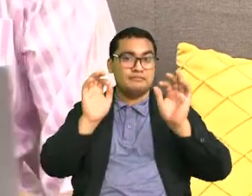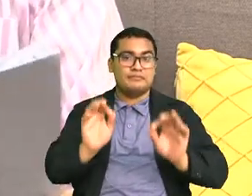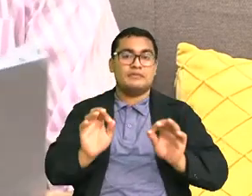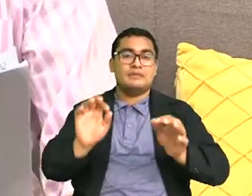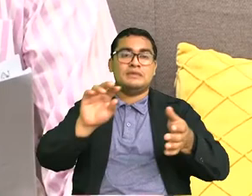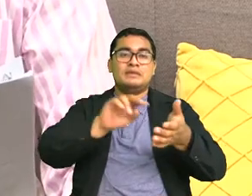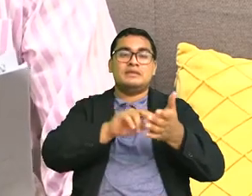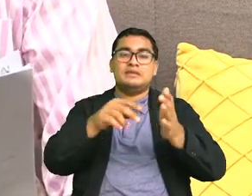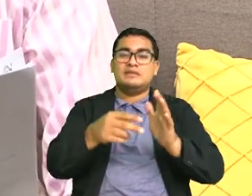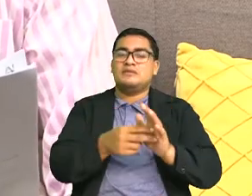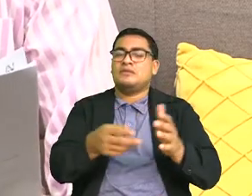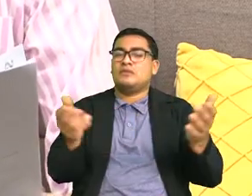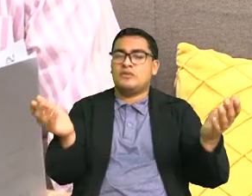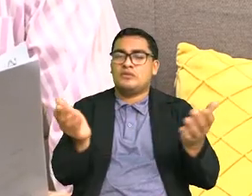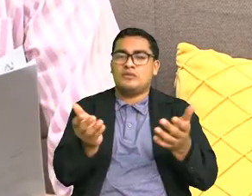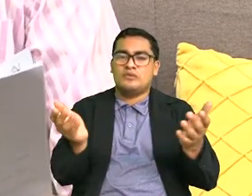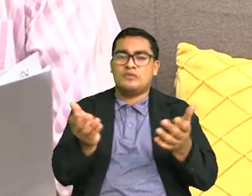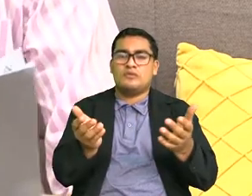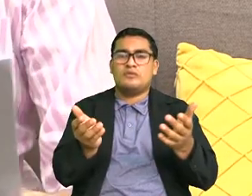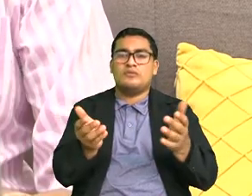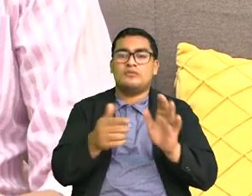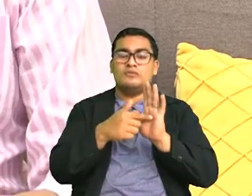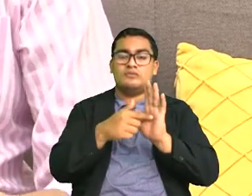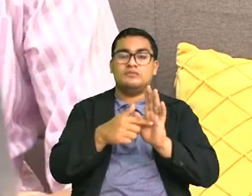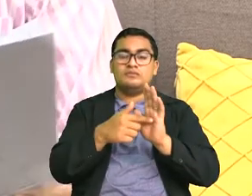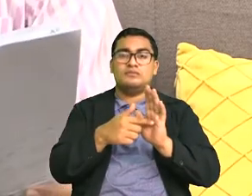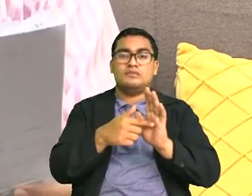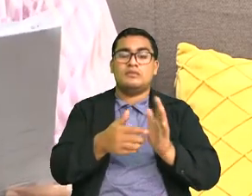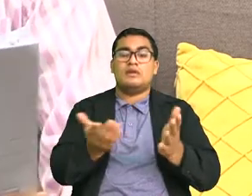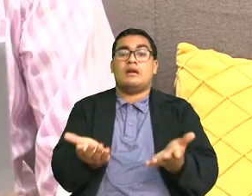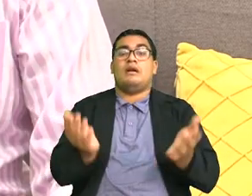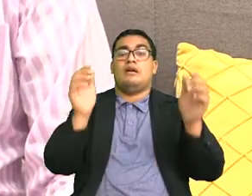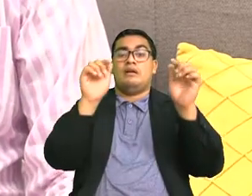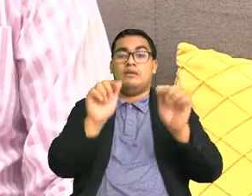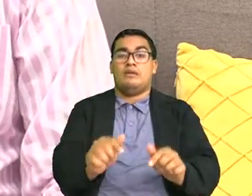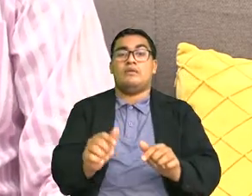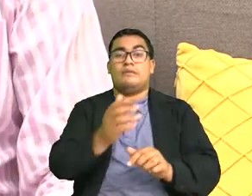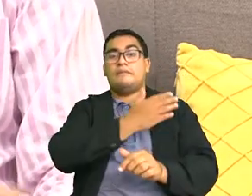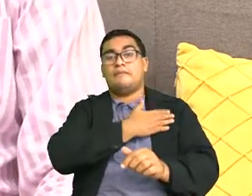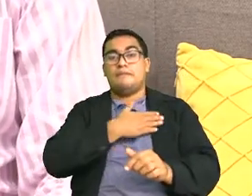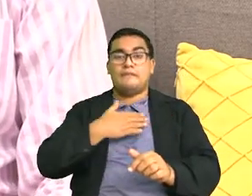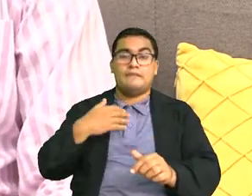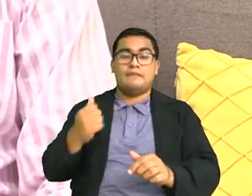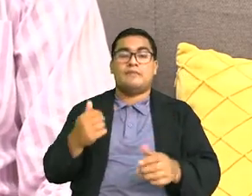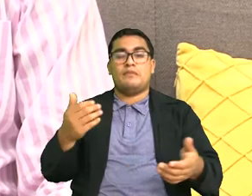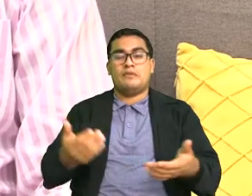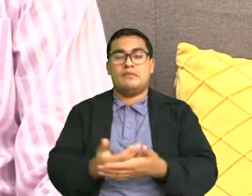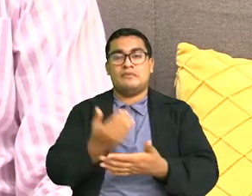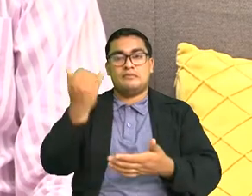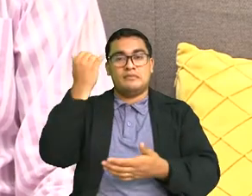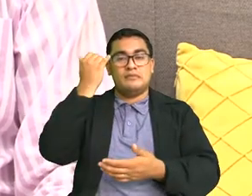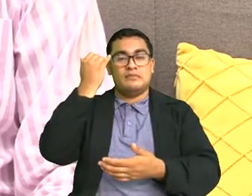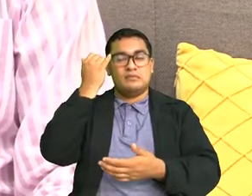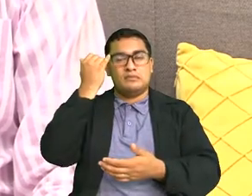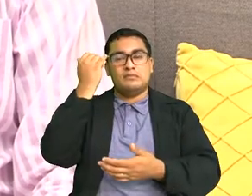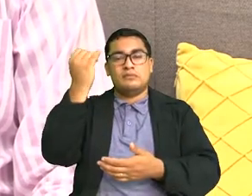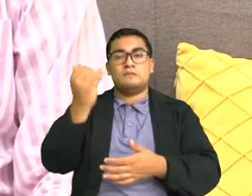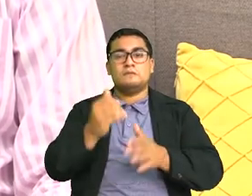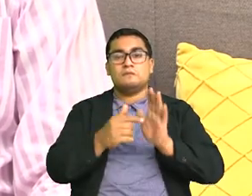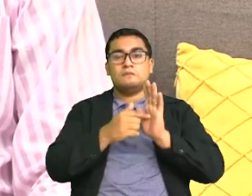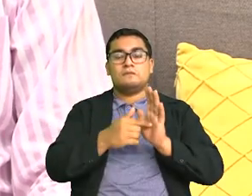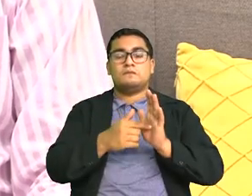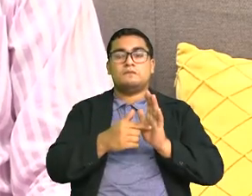también de que este que hemos incrementado ahora la estrategia de acompañamiento tecnológico por ejemplo instalar